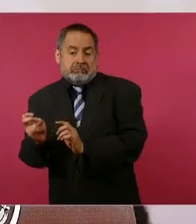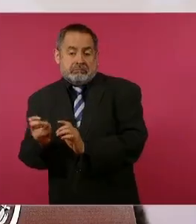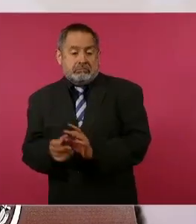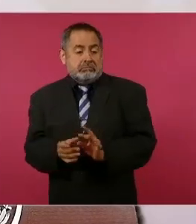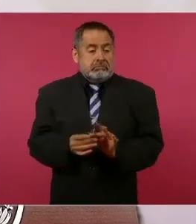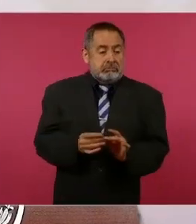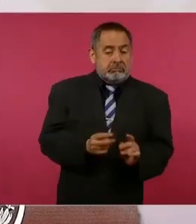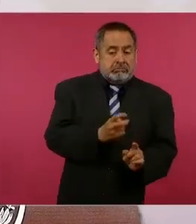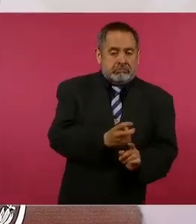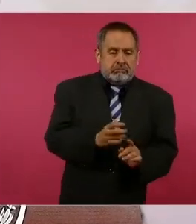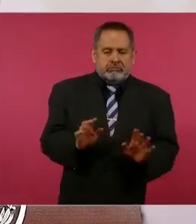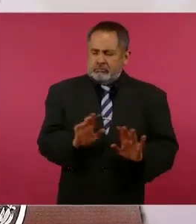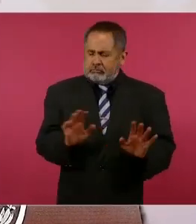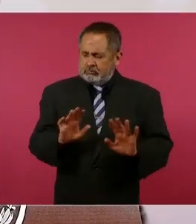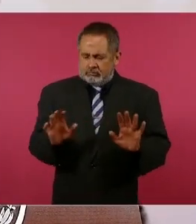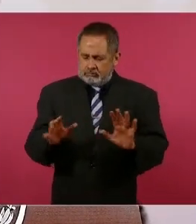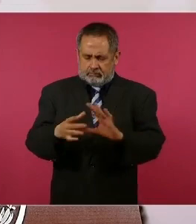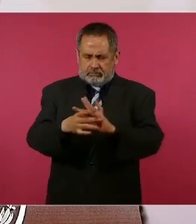sino